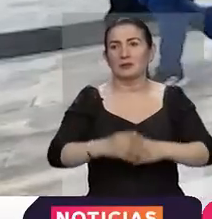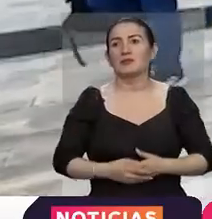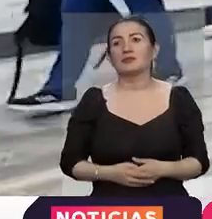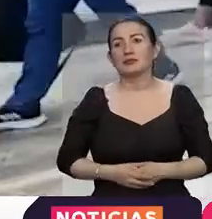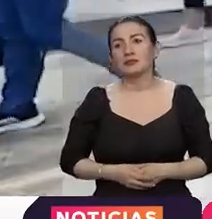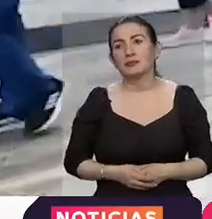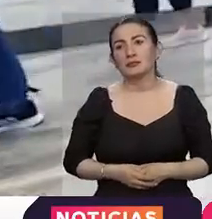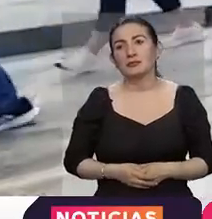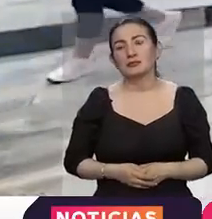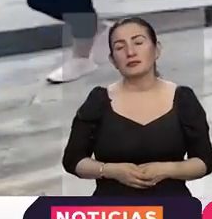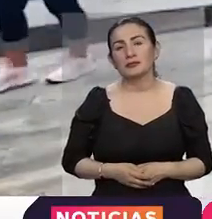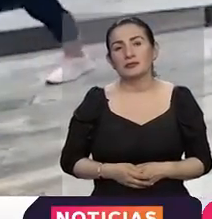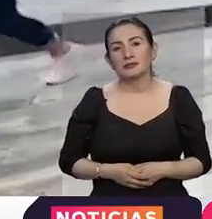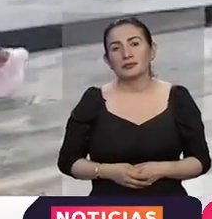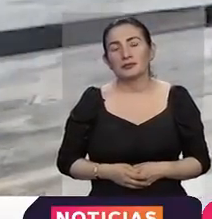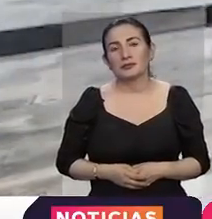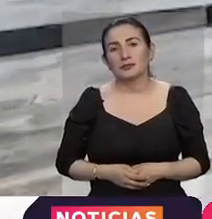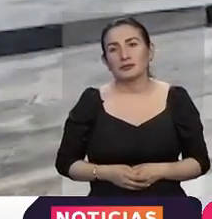un toque,